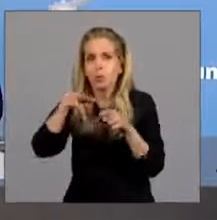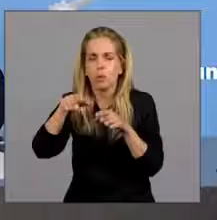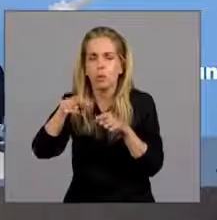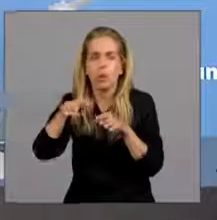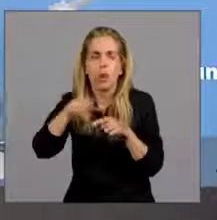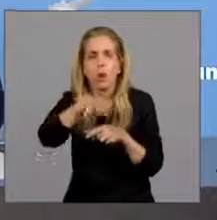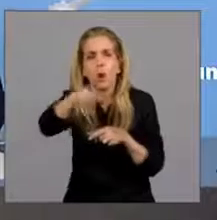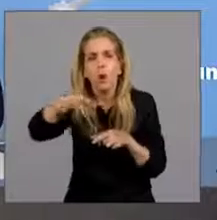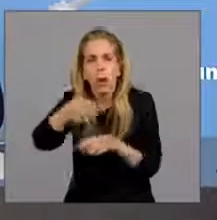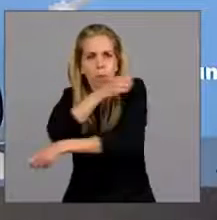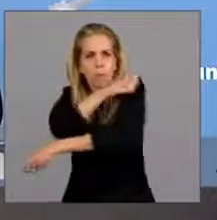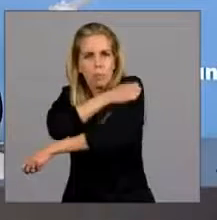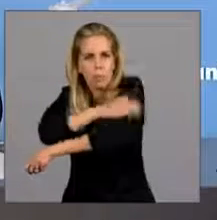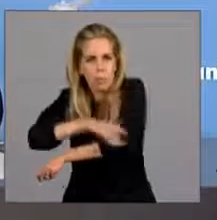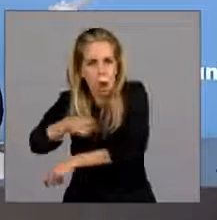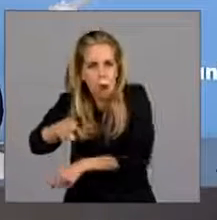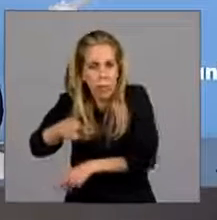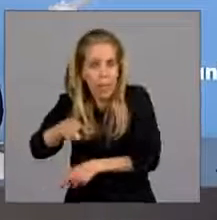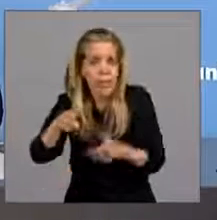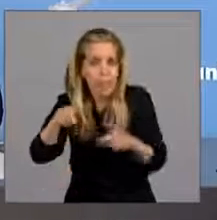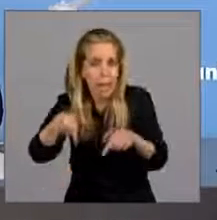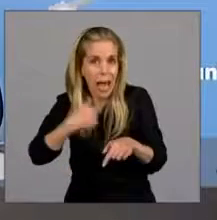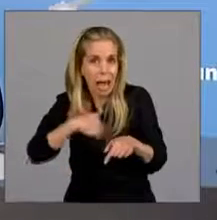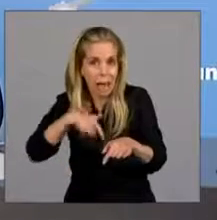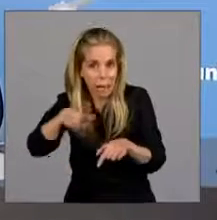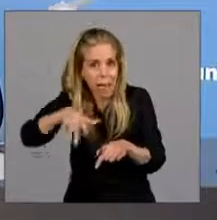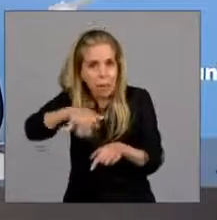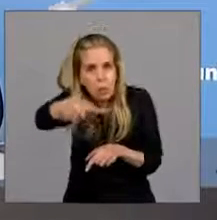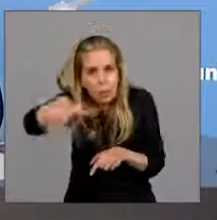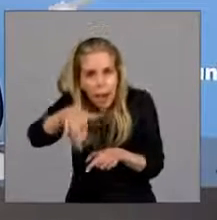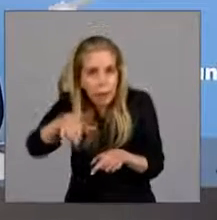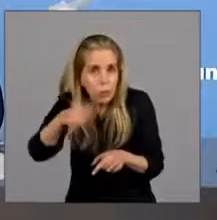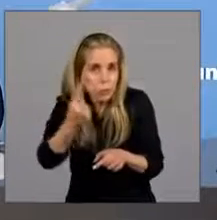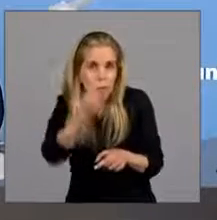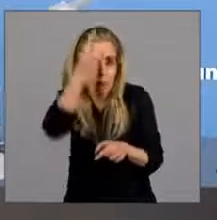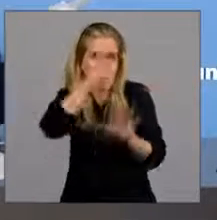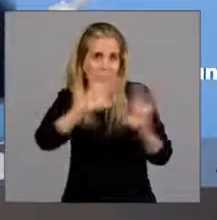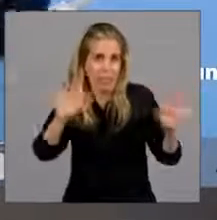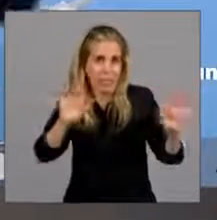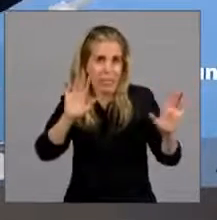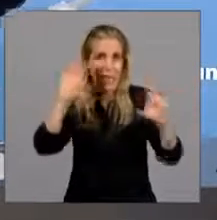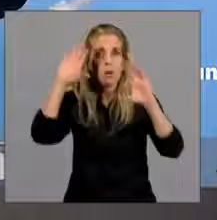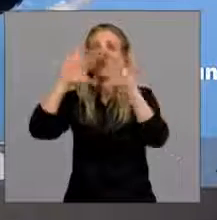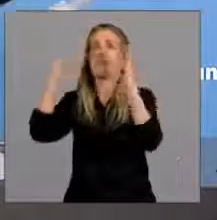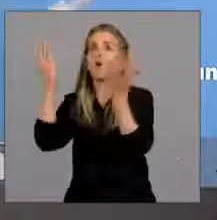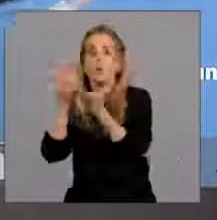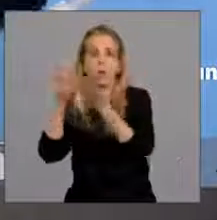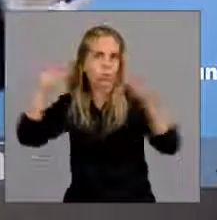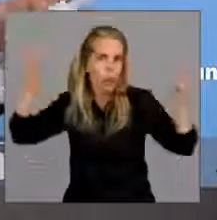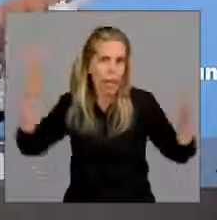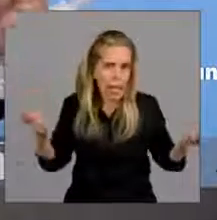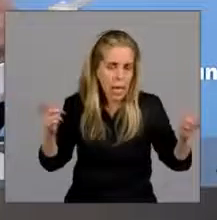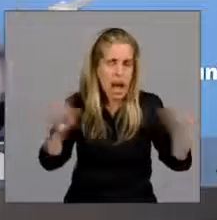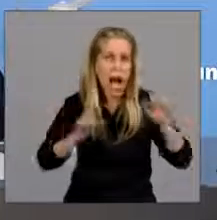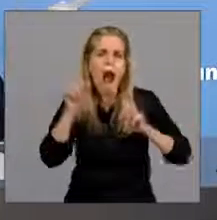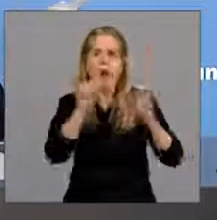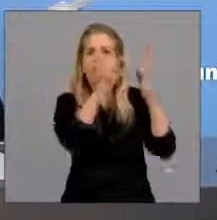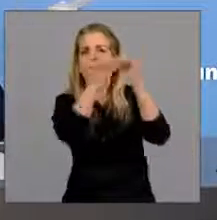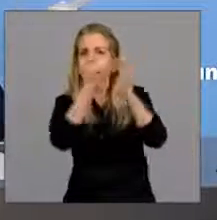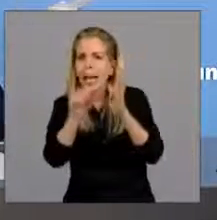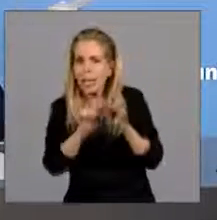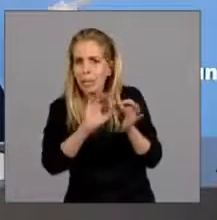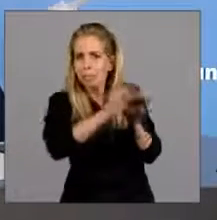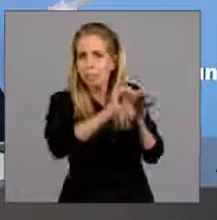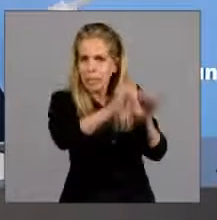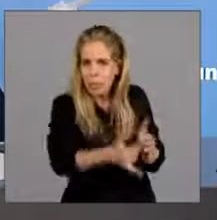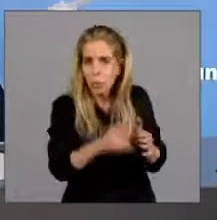trabajadores, los barrios más pobres de Argentina, no ha pasado en ningún lugar del mundo. Pasa en países cercanos a los nuestros,